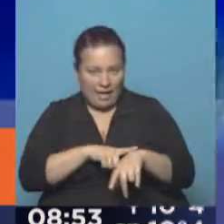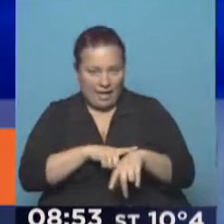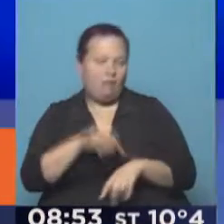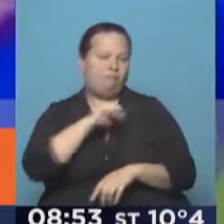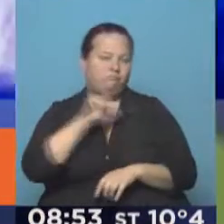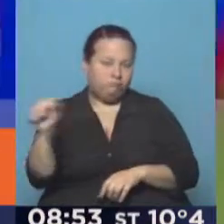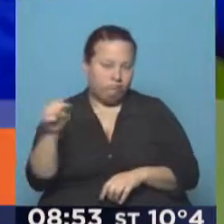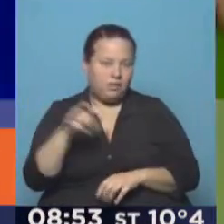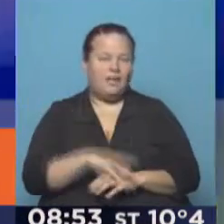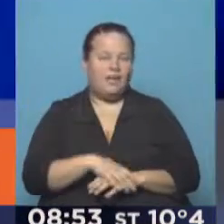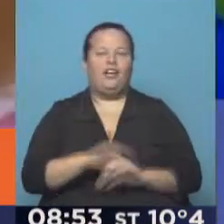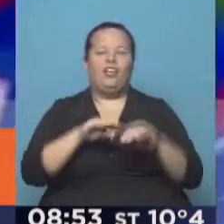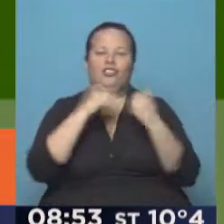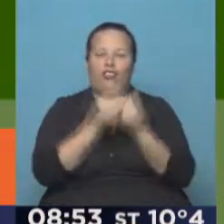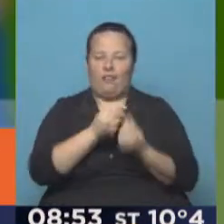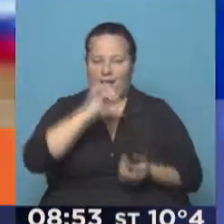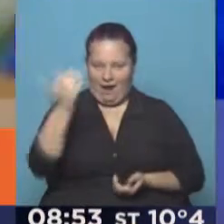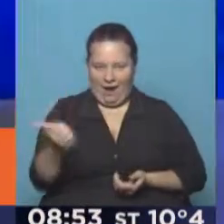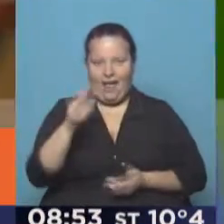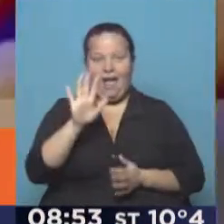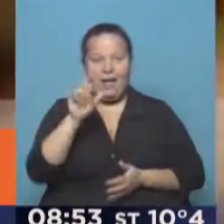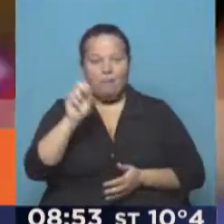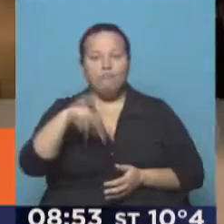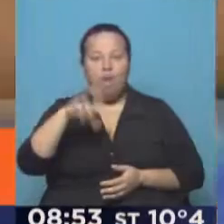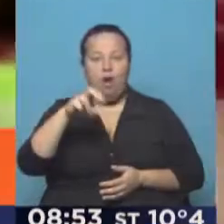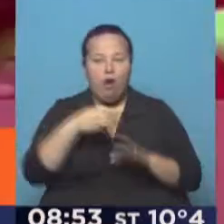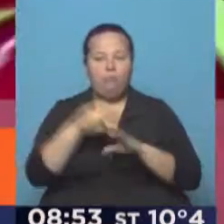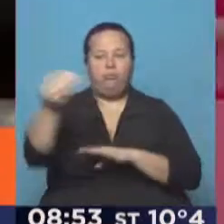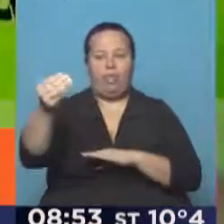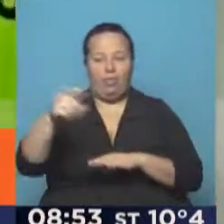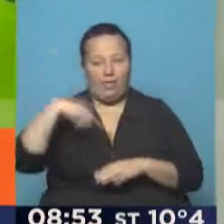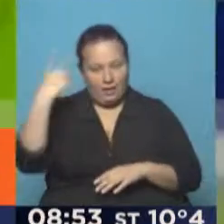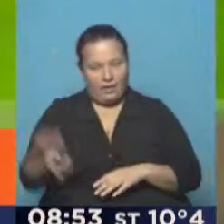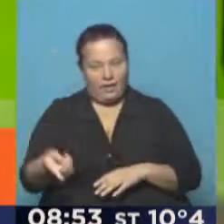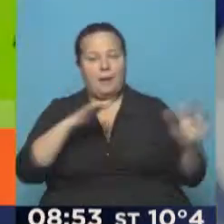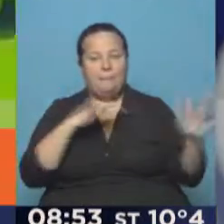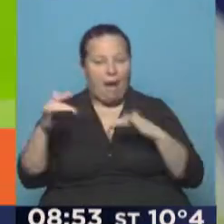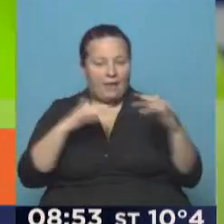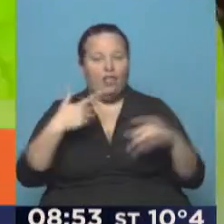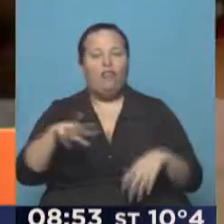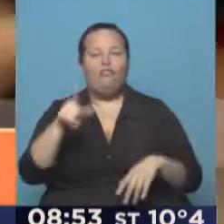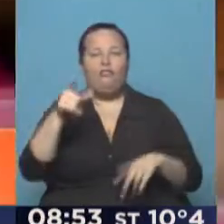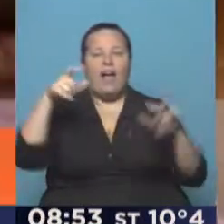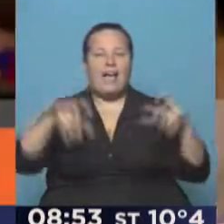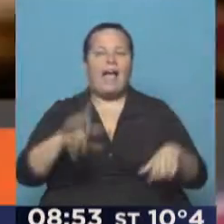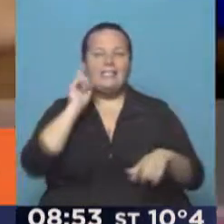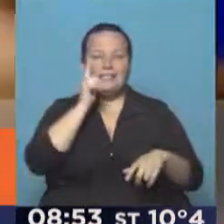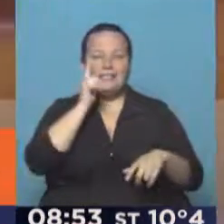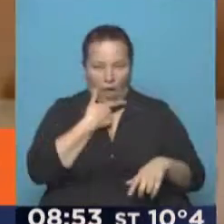poner las cifras definitivas. De esta forma Morón se mete en la próxima instancia en este partido que se desarrolló en el Estadio de